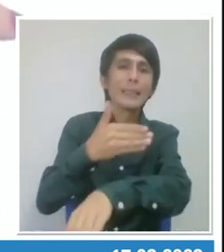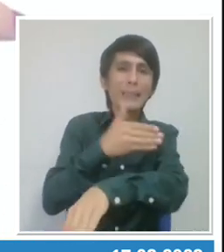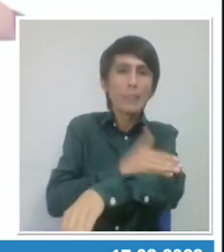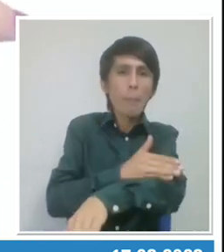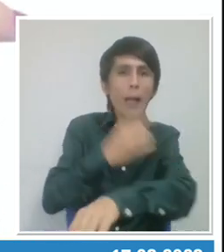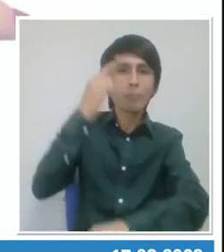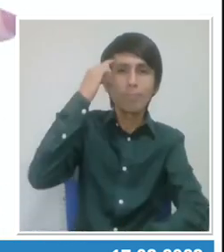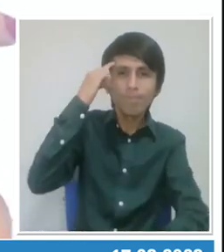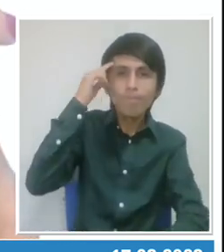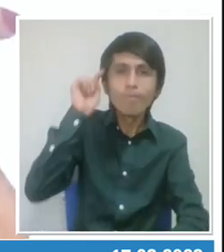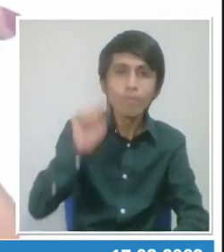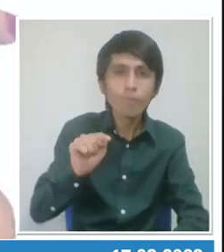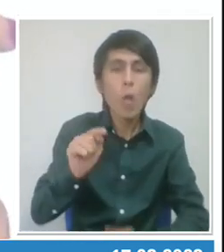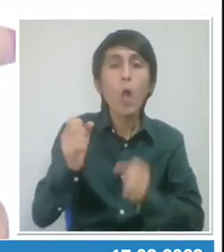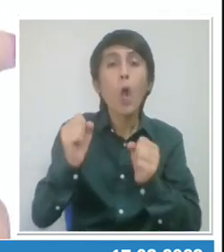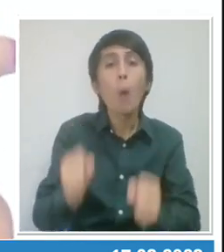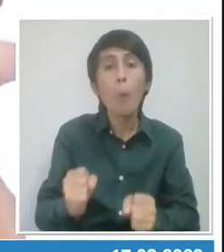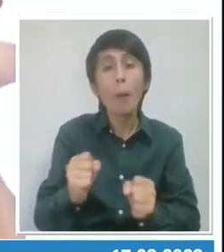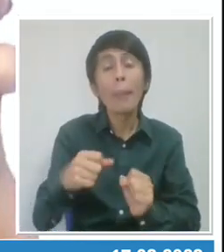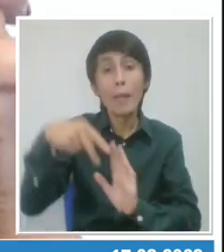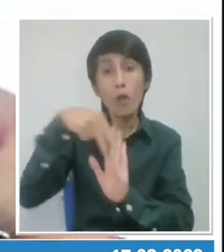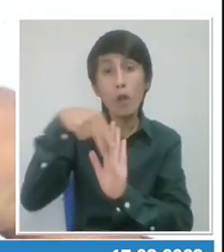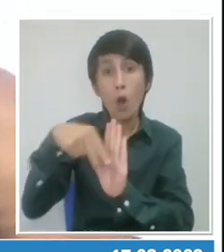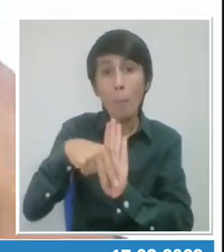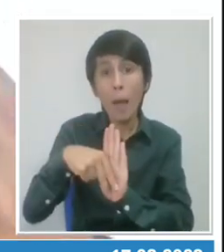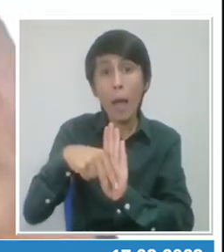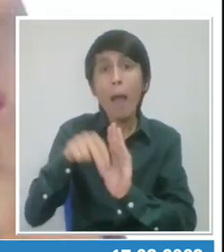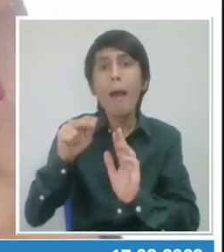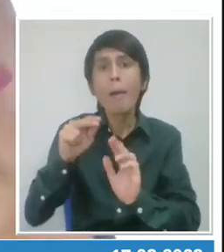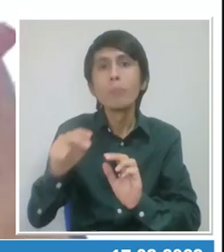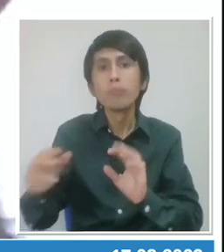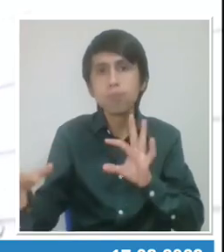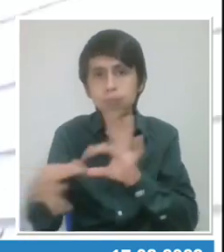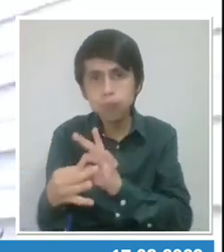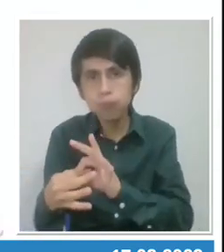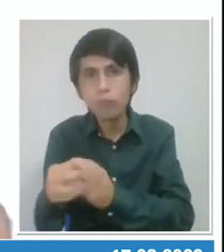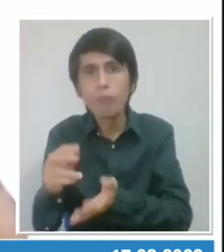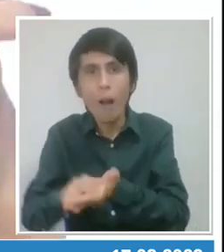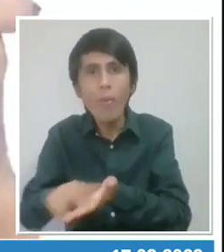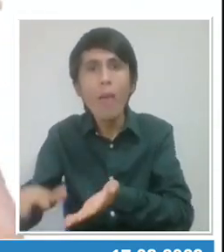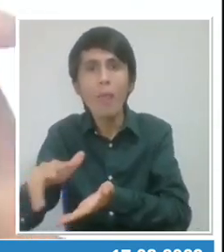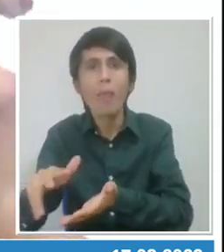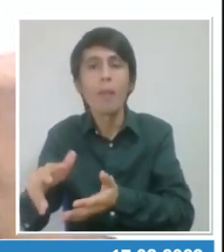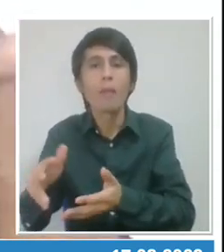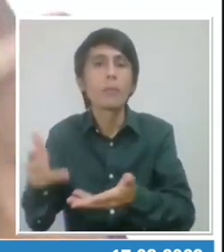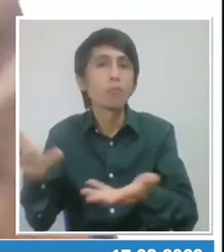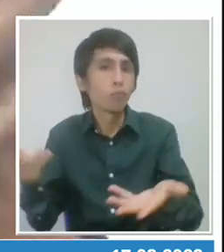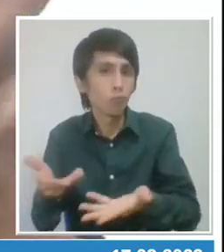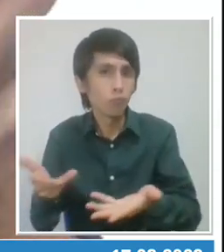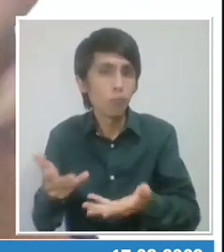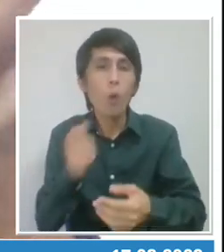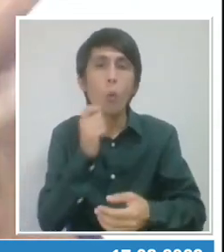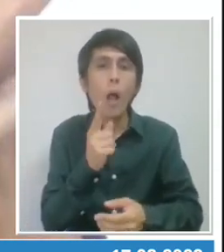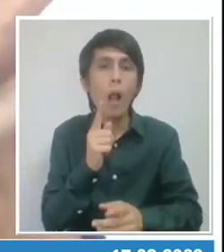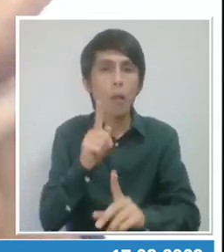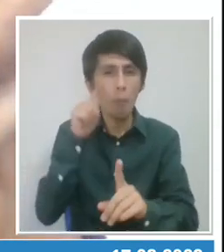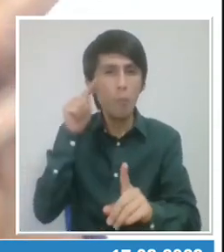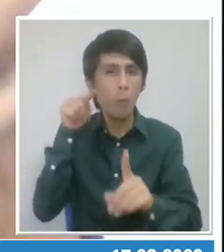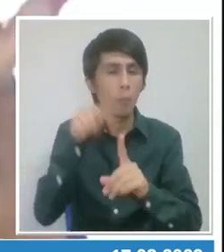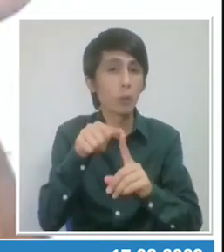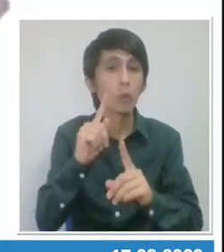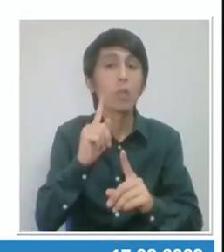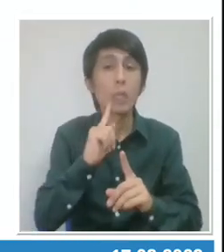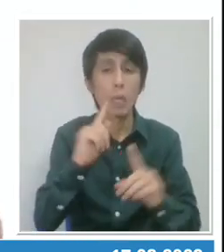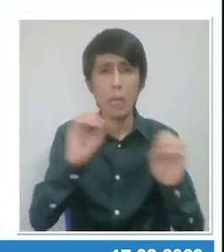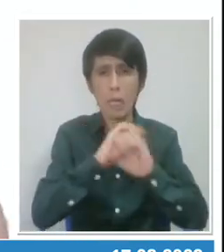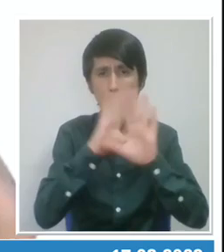normas producir efectos de cara a los propios propósitos que están muy claros en el constitucionalismo